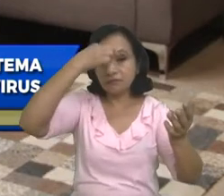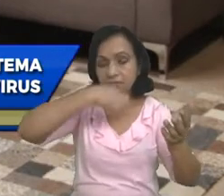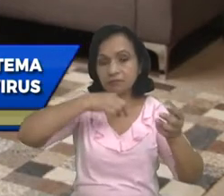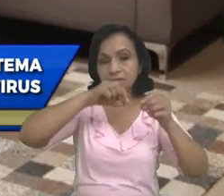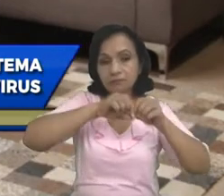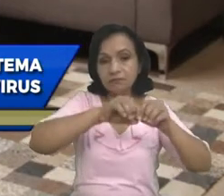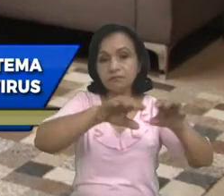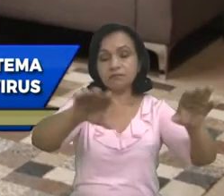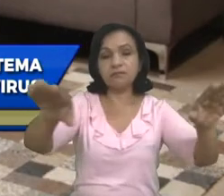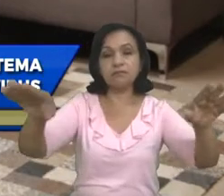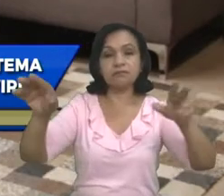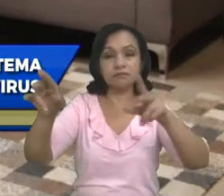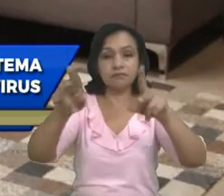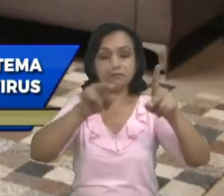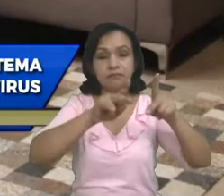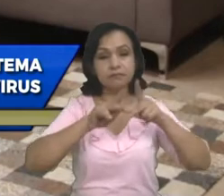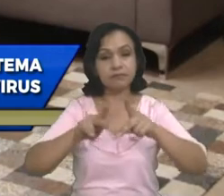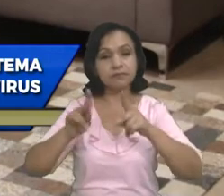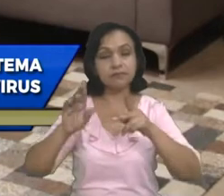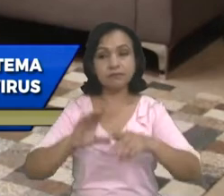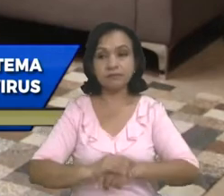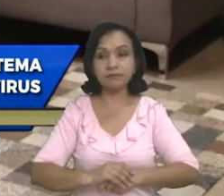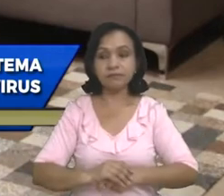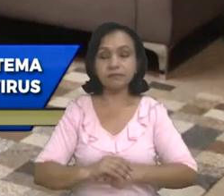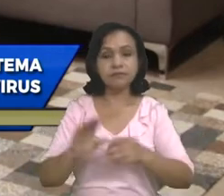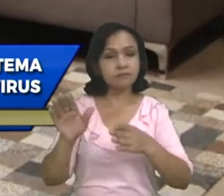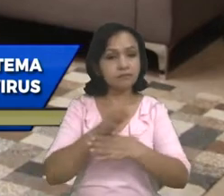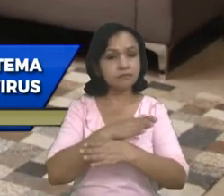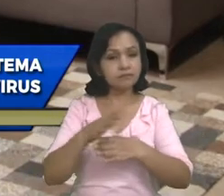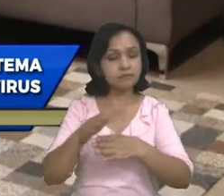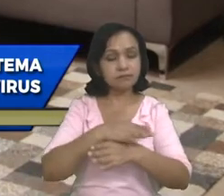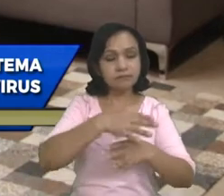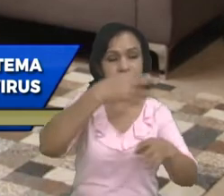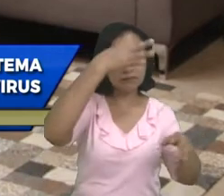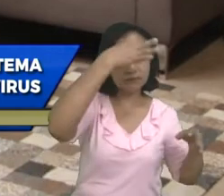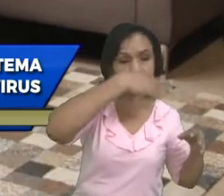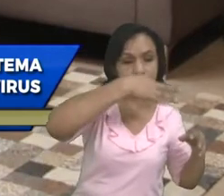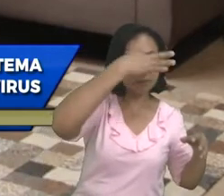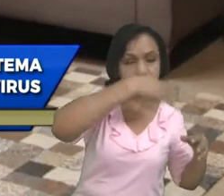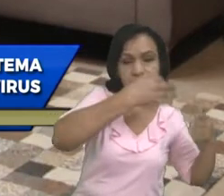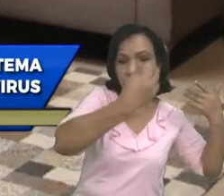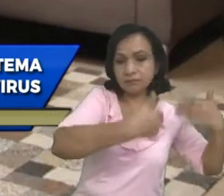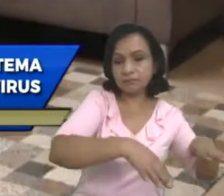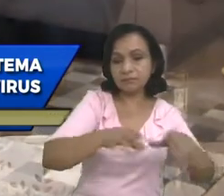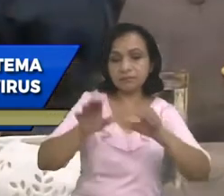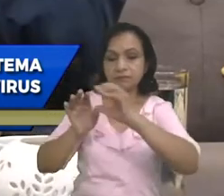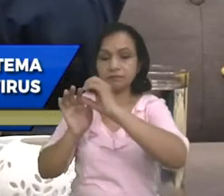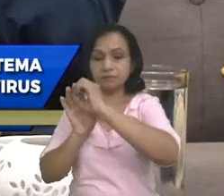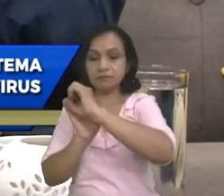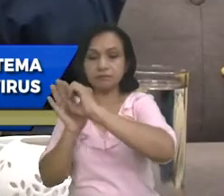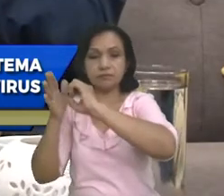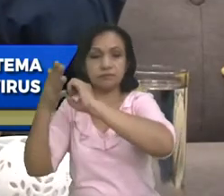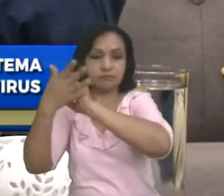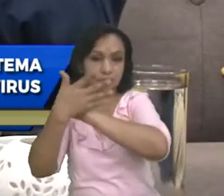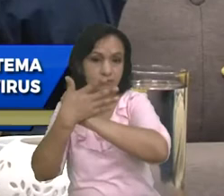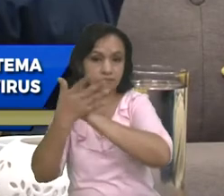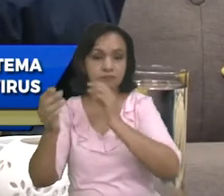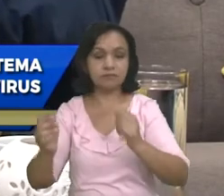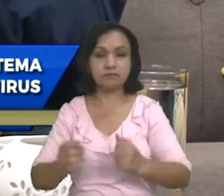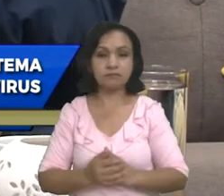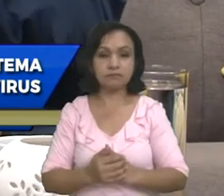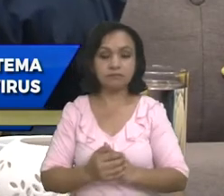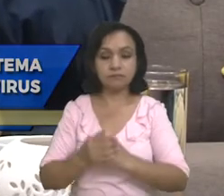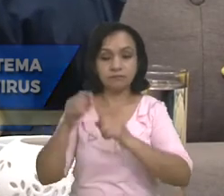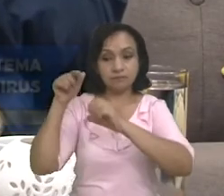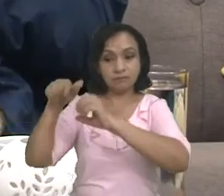la gripe a la otra persona qué diferencia entre la gripe común y el coronavirus válido la radiación porque el